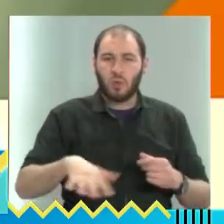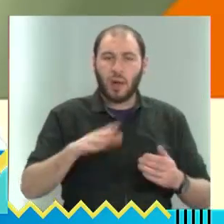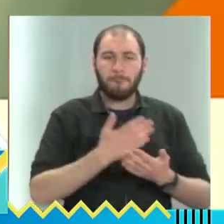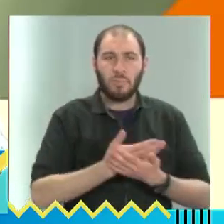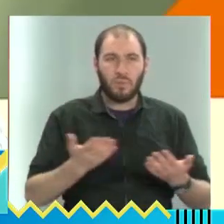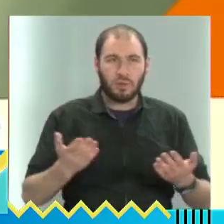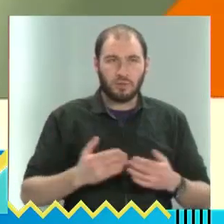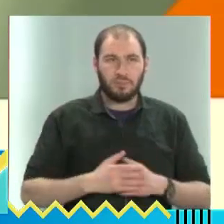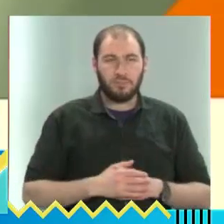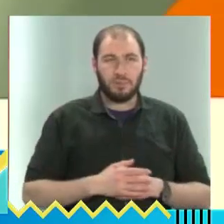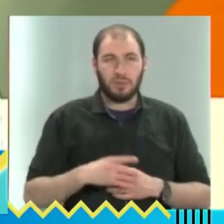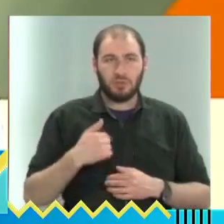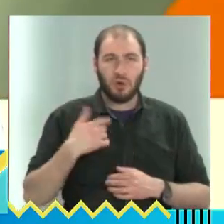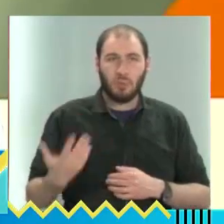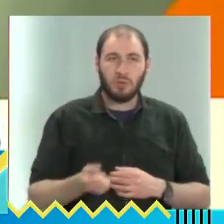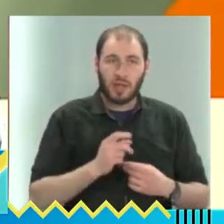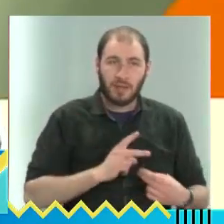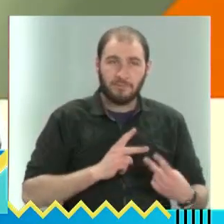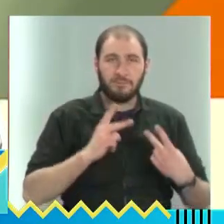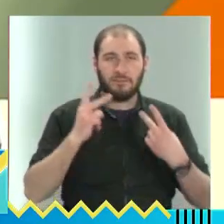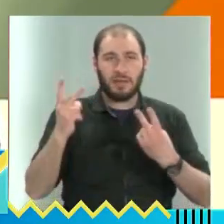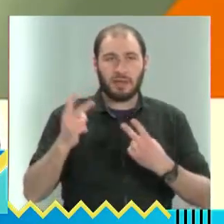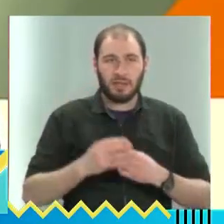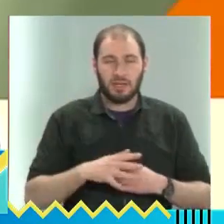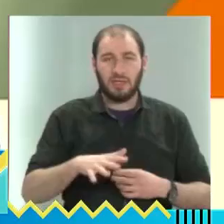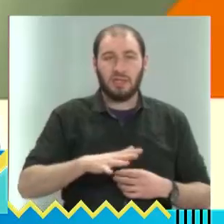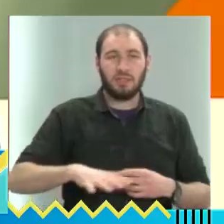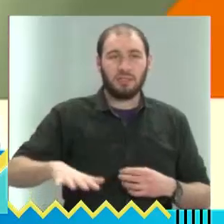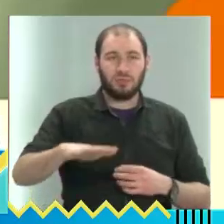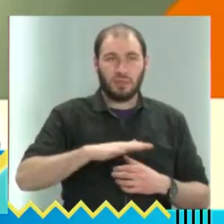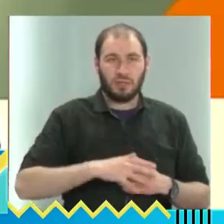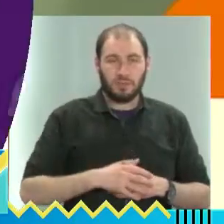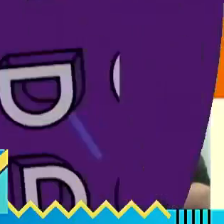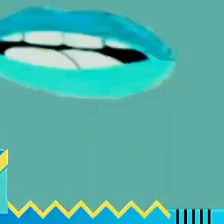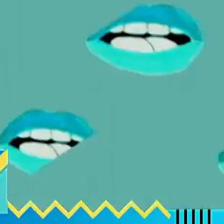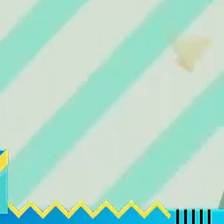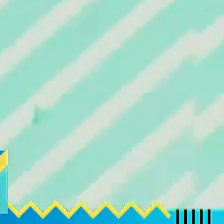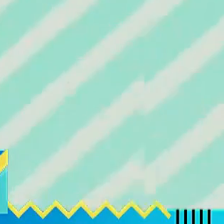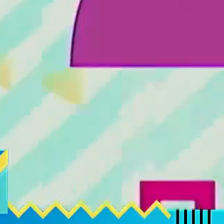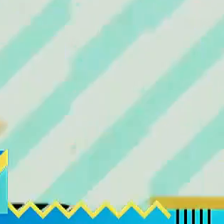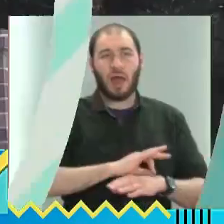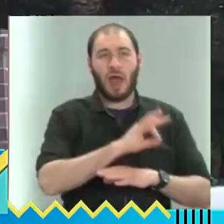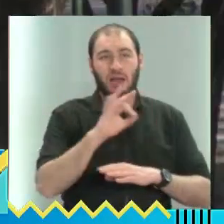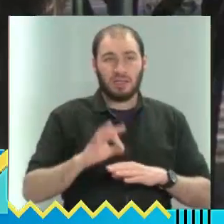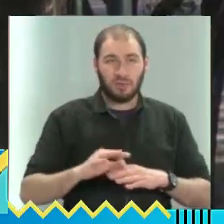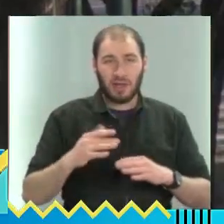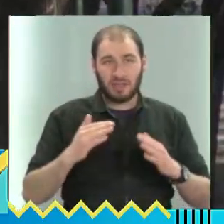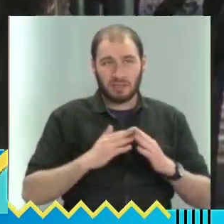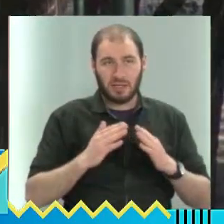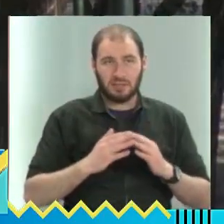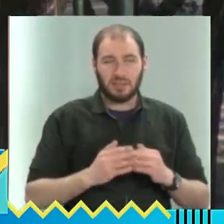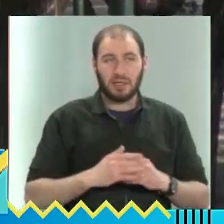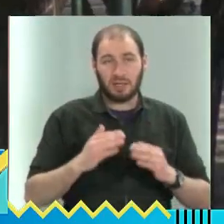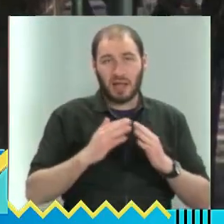público. He tenido la oportunidad de viajar a ciudades en donde la arquitectura doméstica,